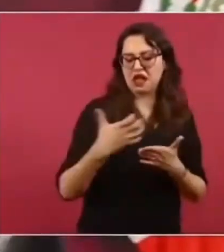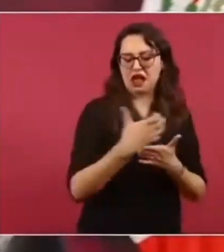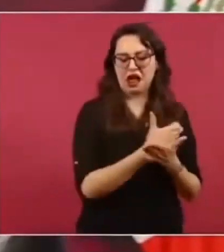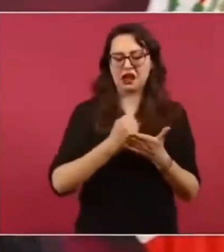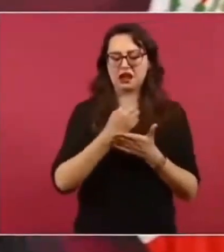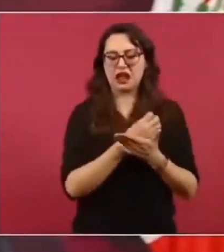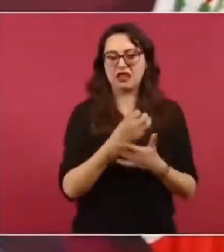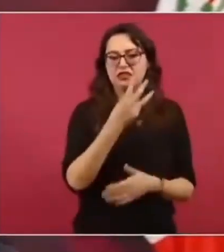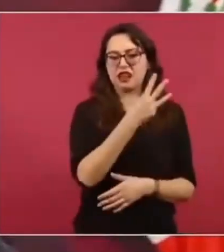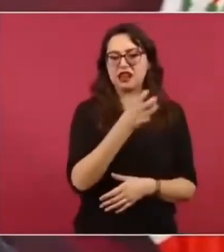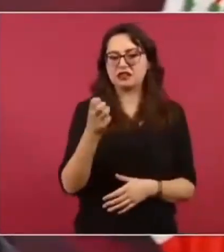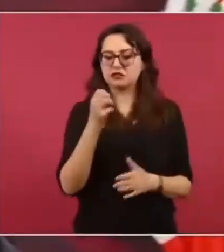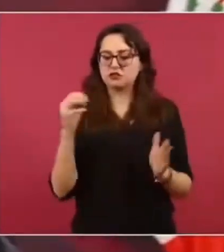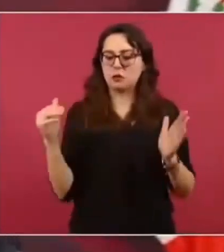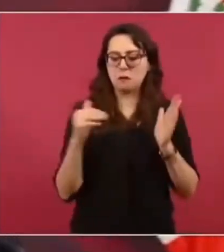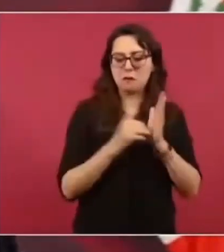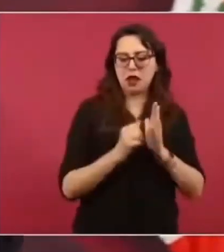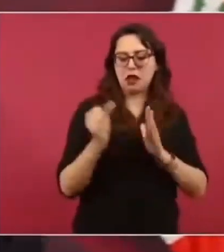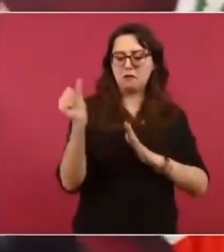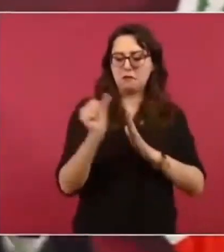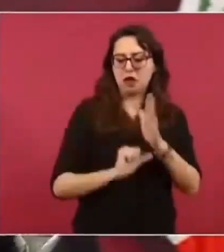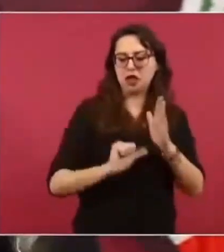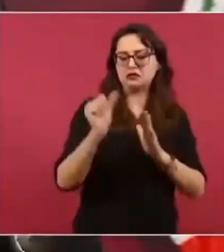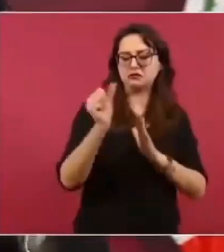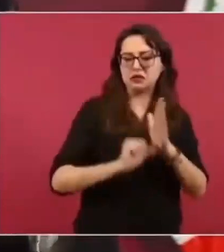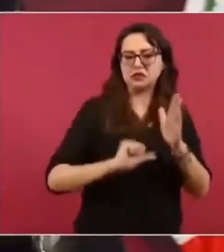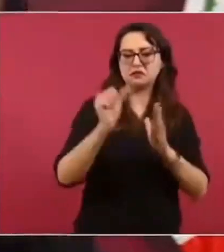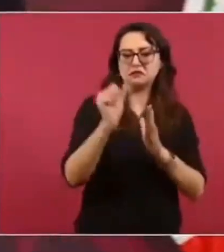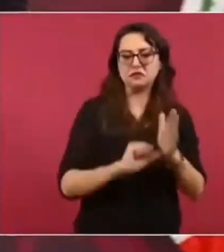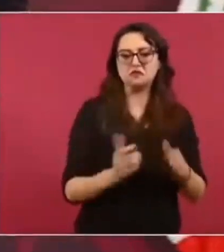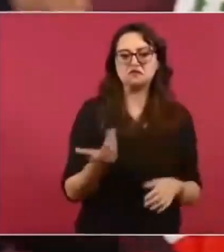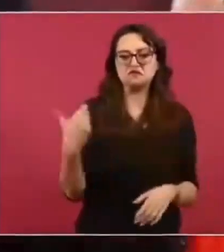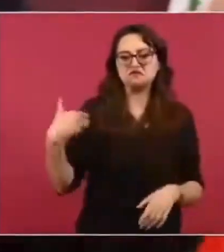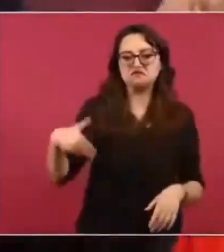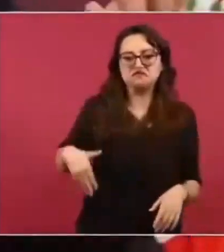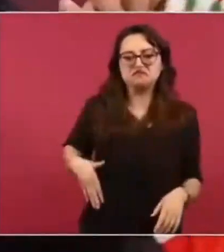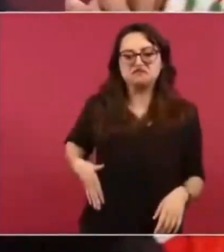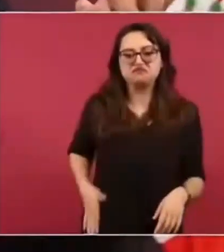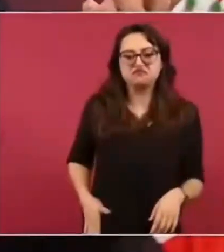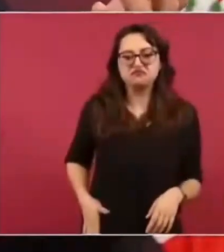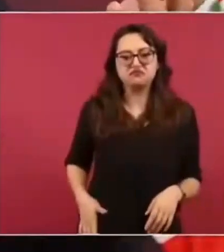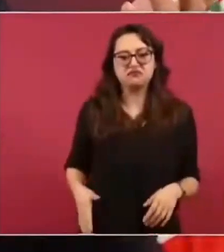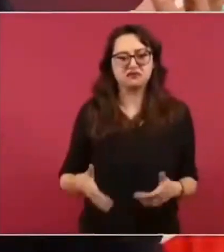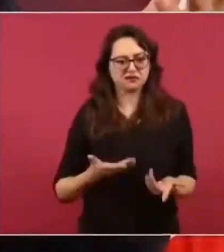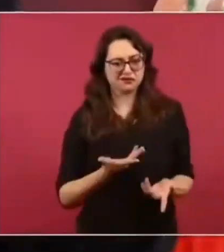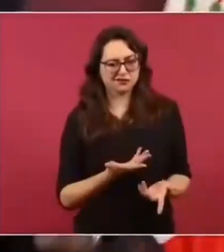300,000 pesos mensuales en un país donde